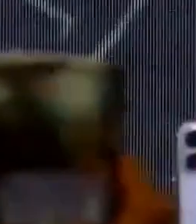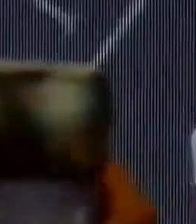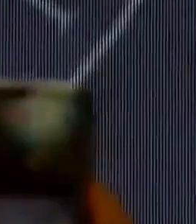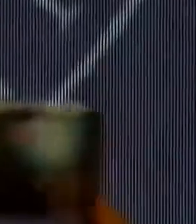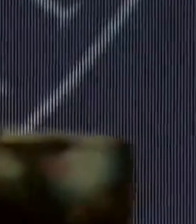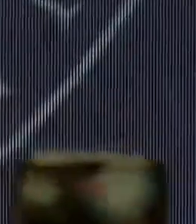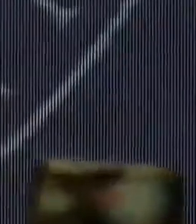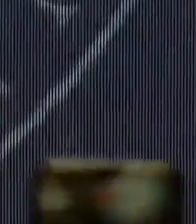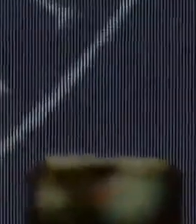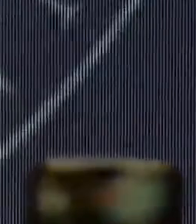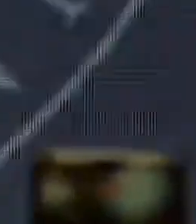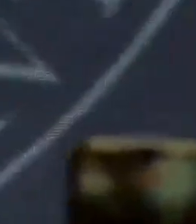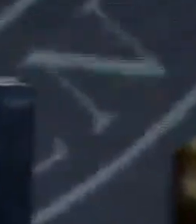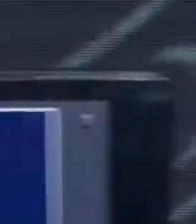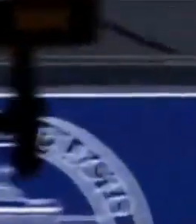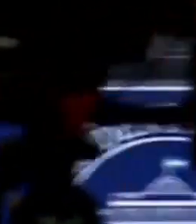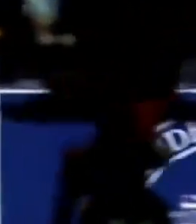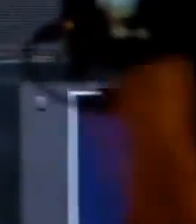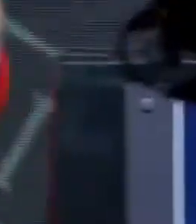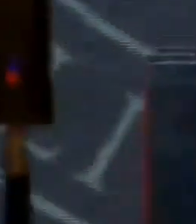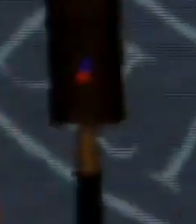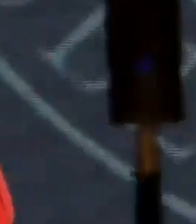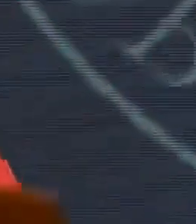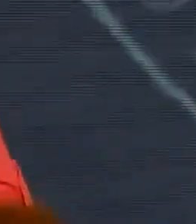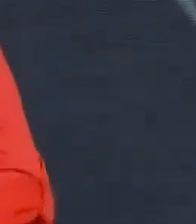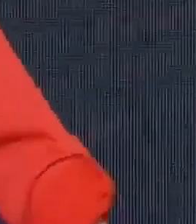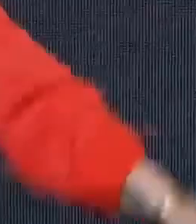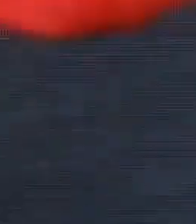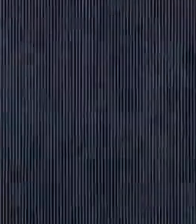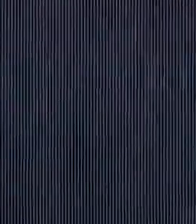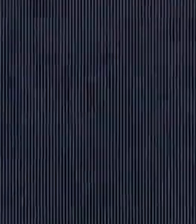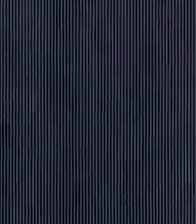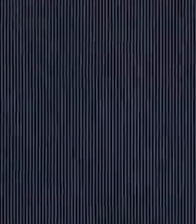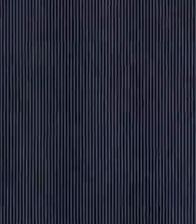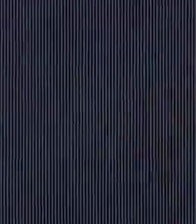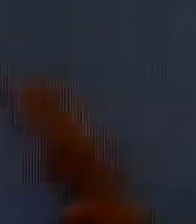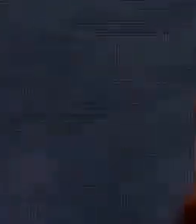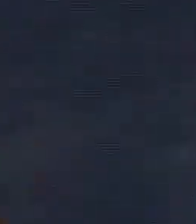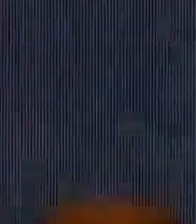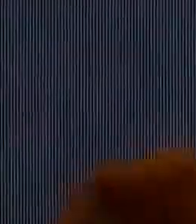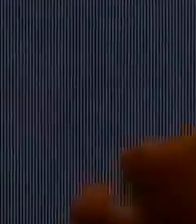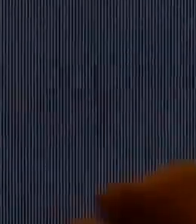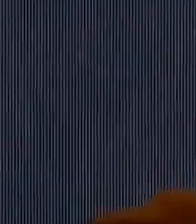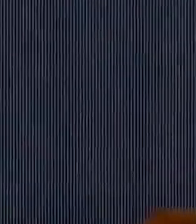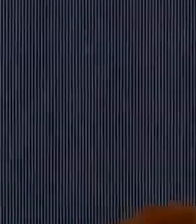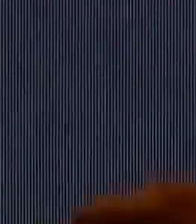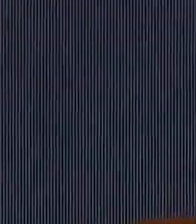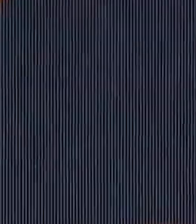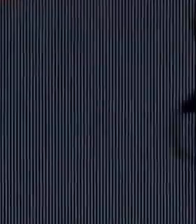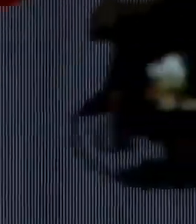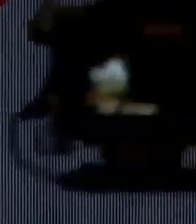eternos madrugadas fisuradas la mañana con resacas